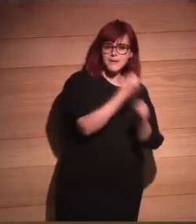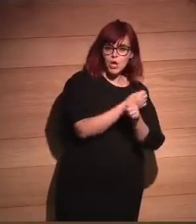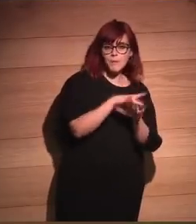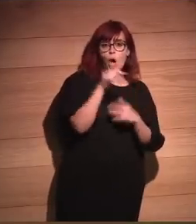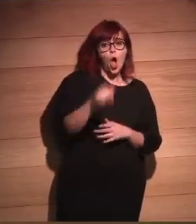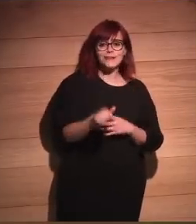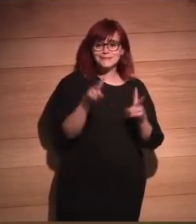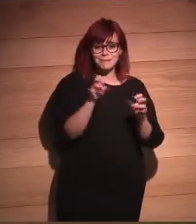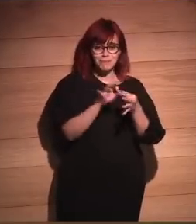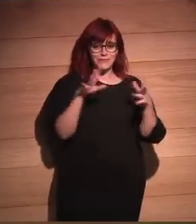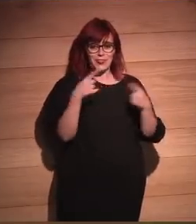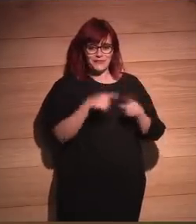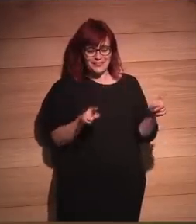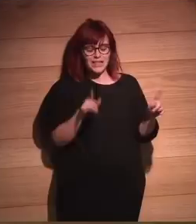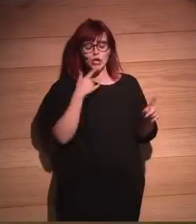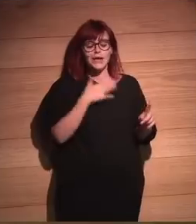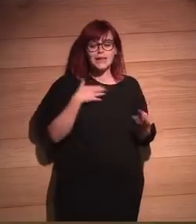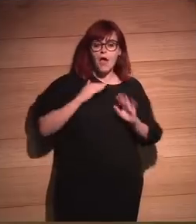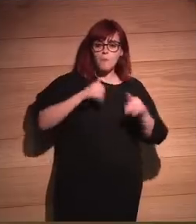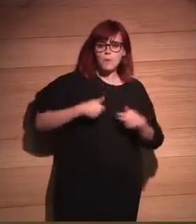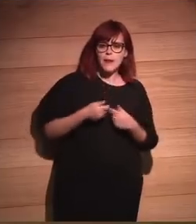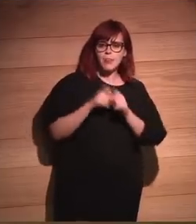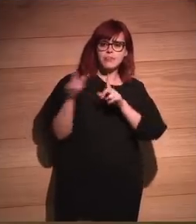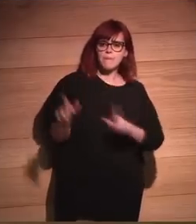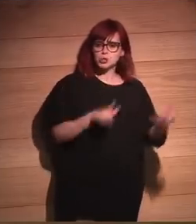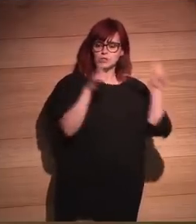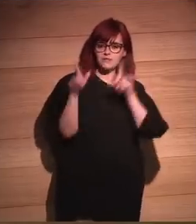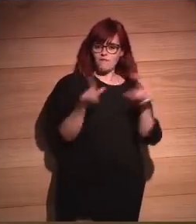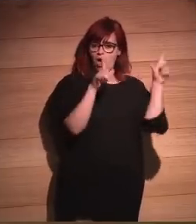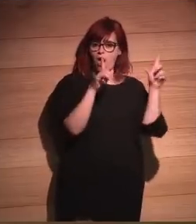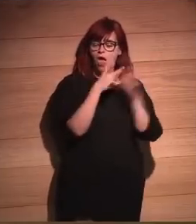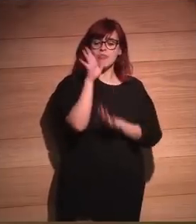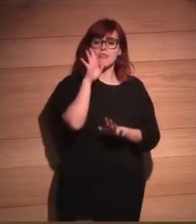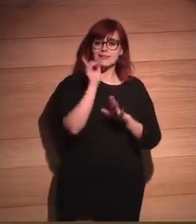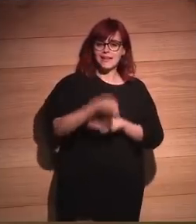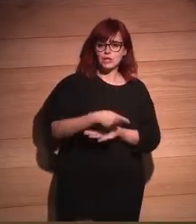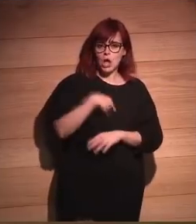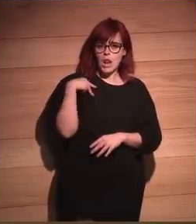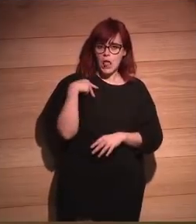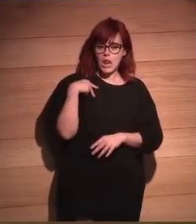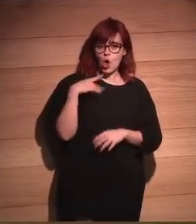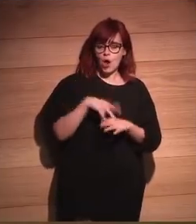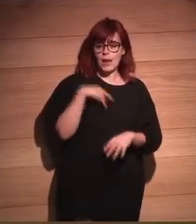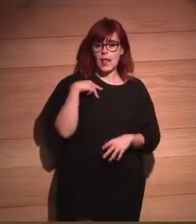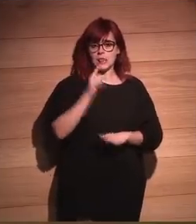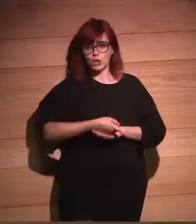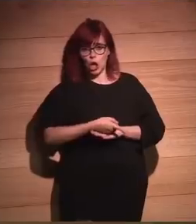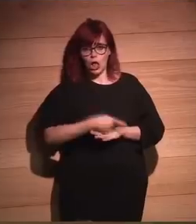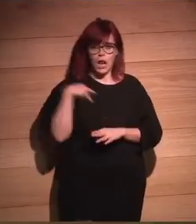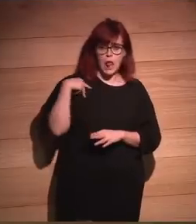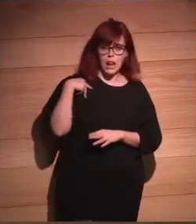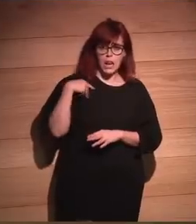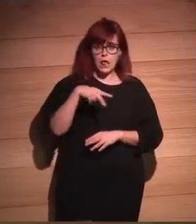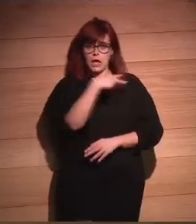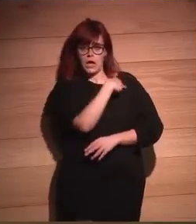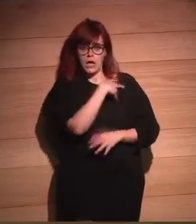del día. Yo quería volver a una diapositiva del director general, o director general,